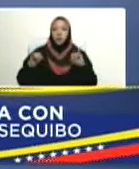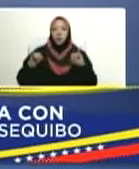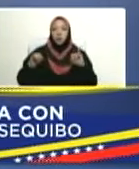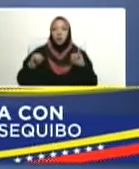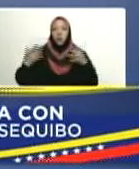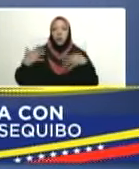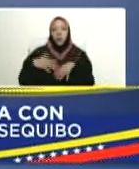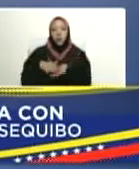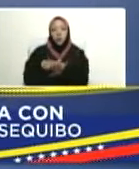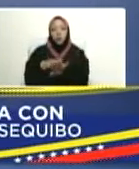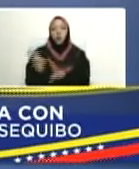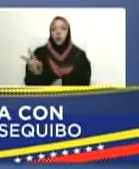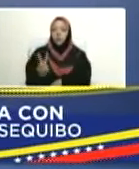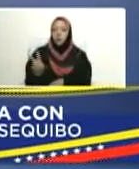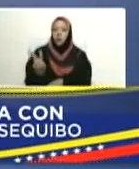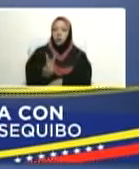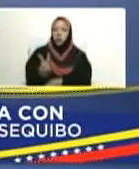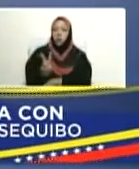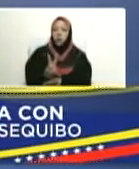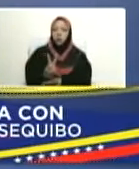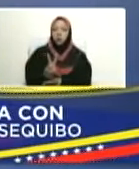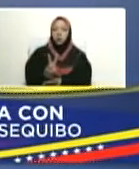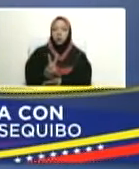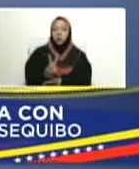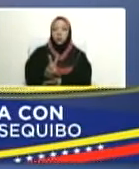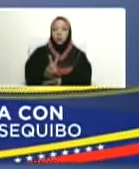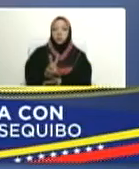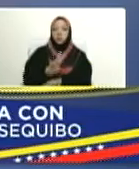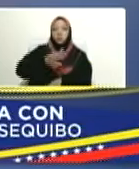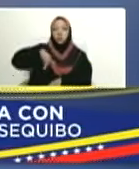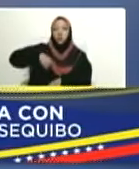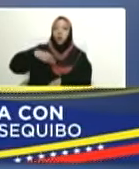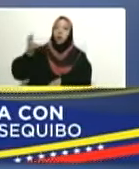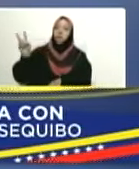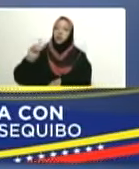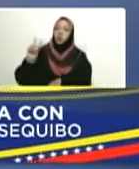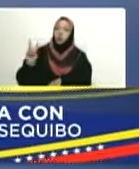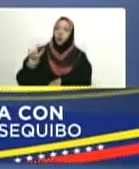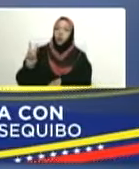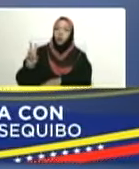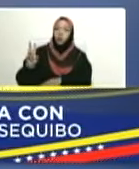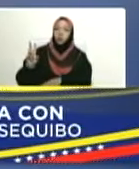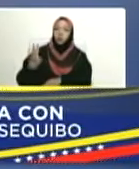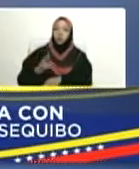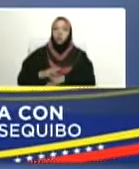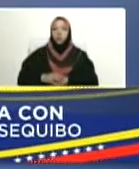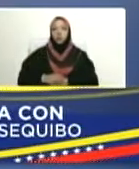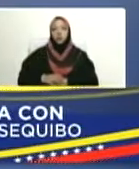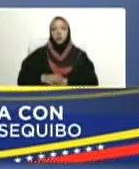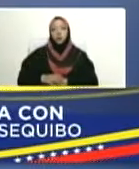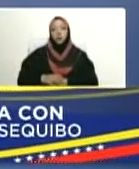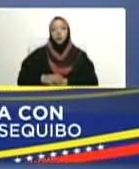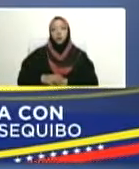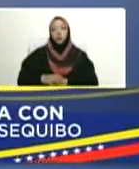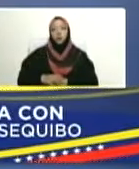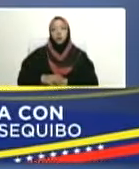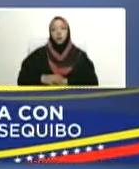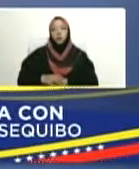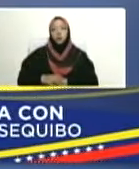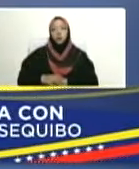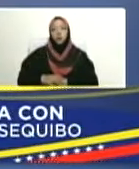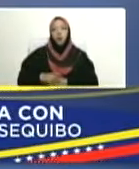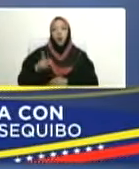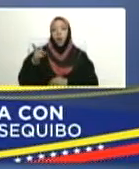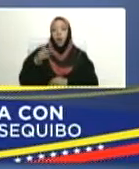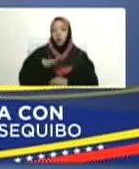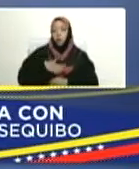la integración territorial de nuestro país, porque nos quieren